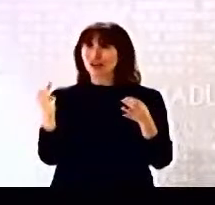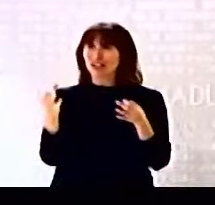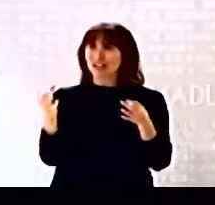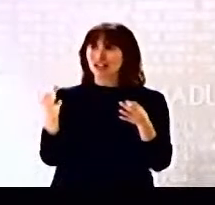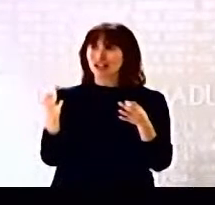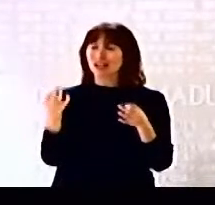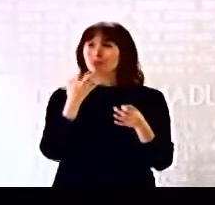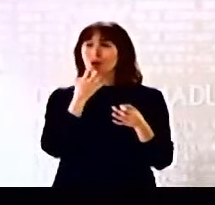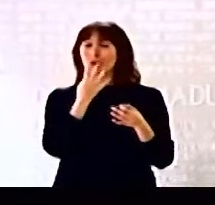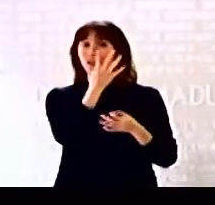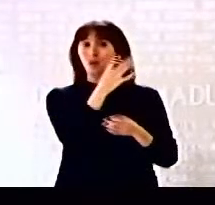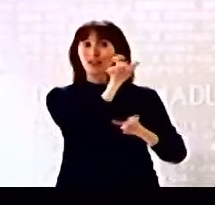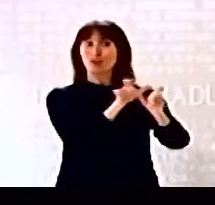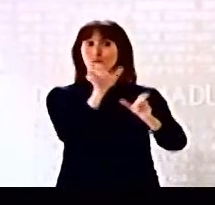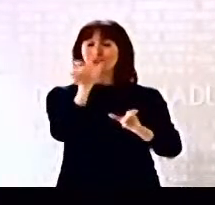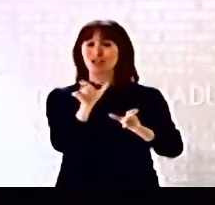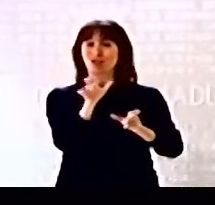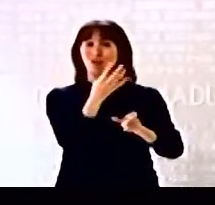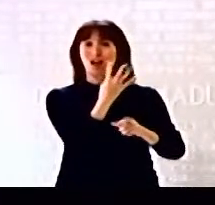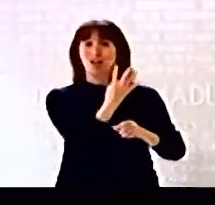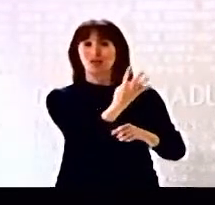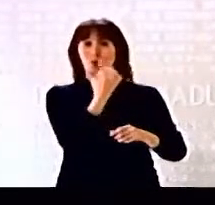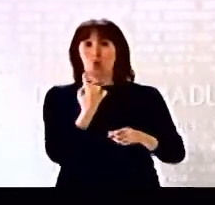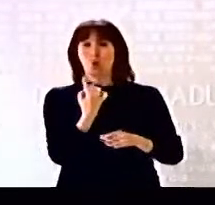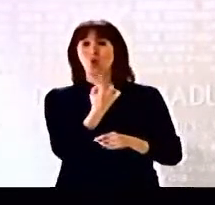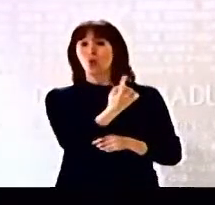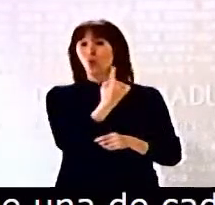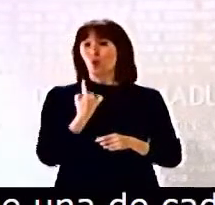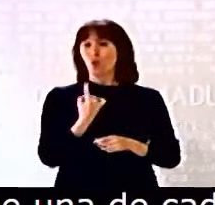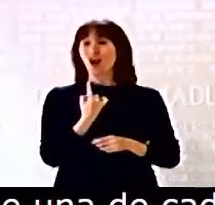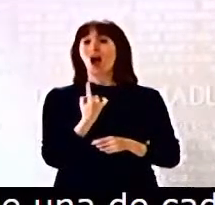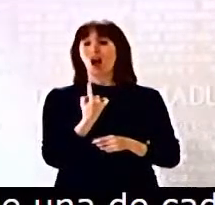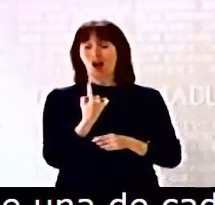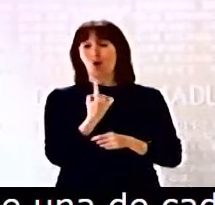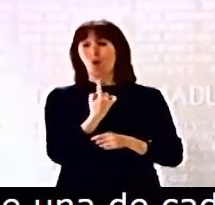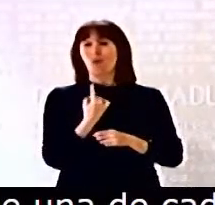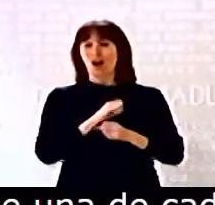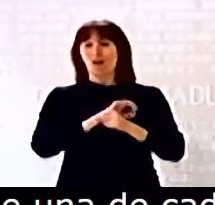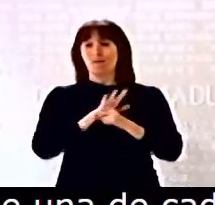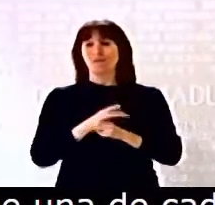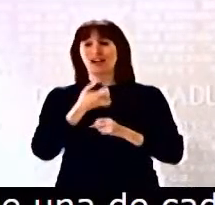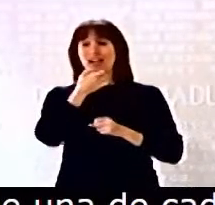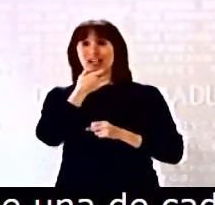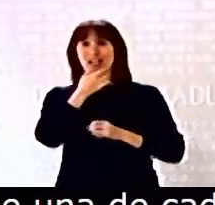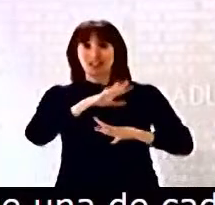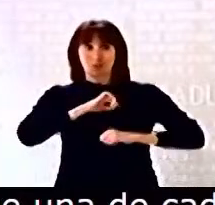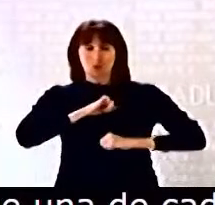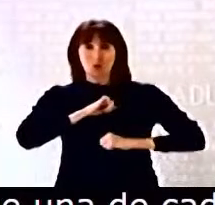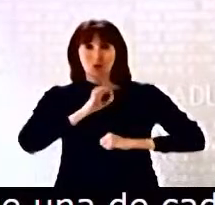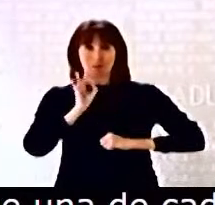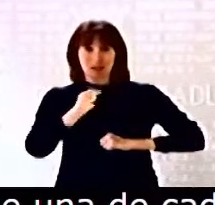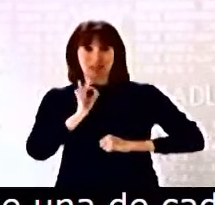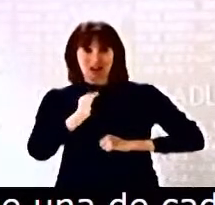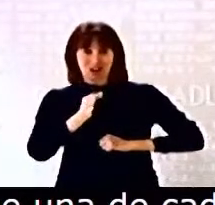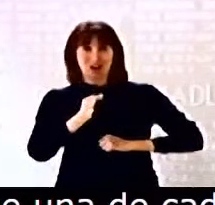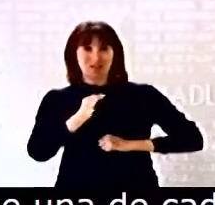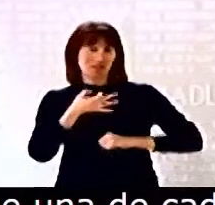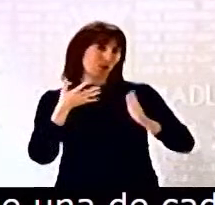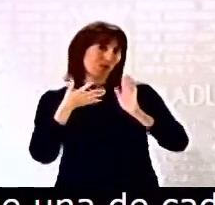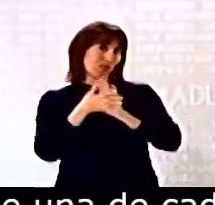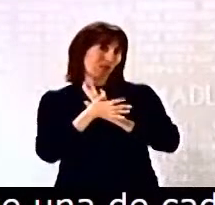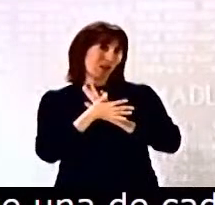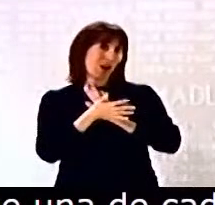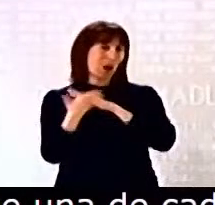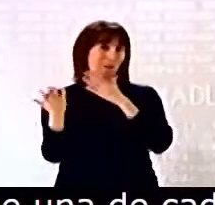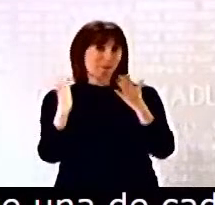de cada 4 muestras de ese estudio Centinela han dado la marca de